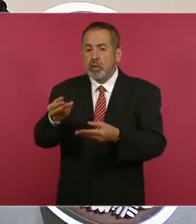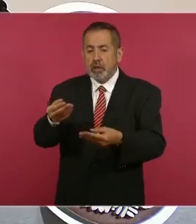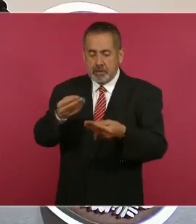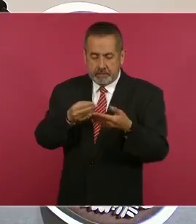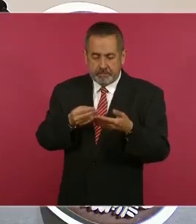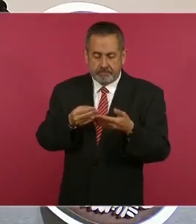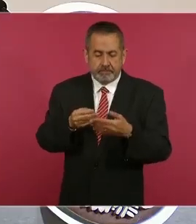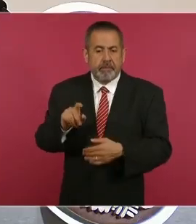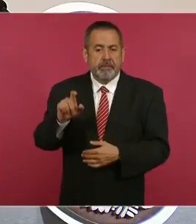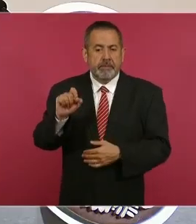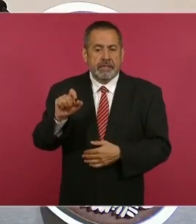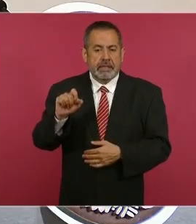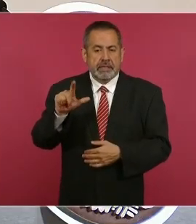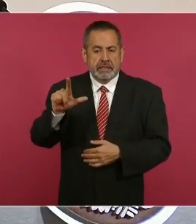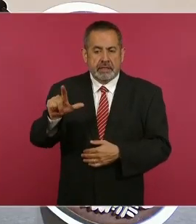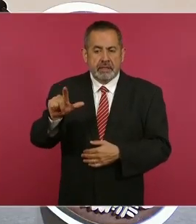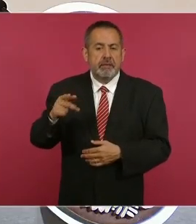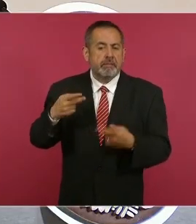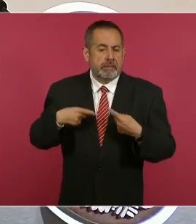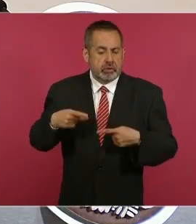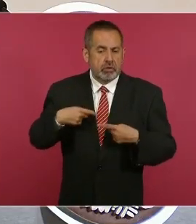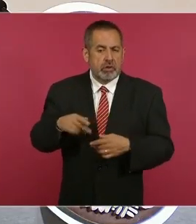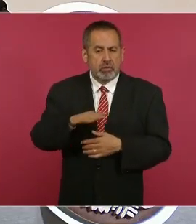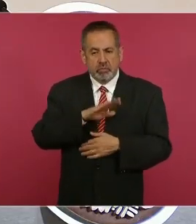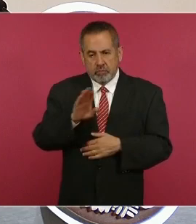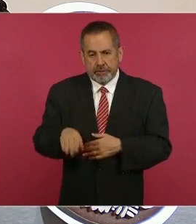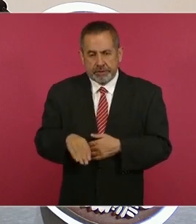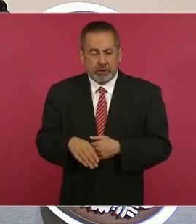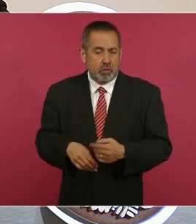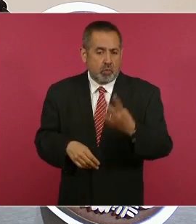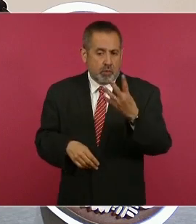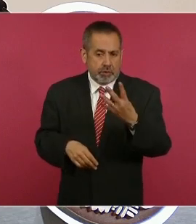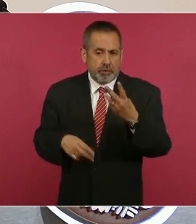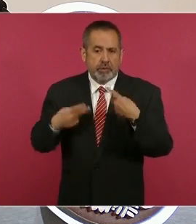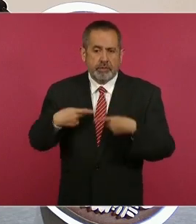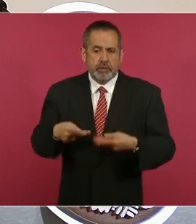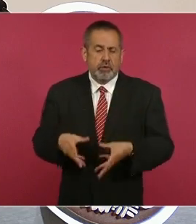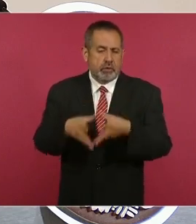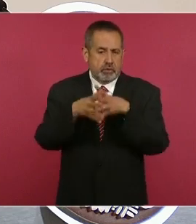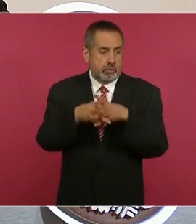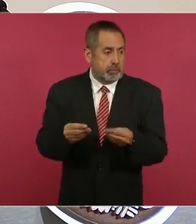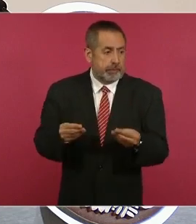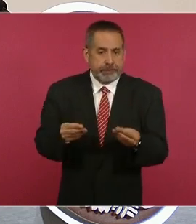de 27 personas fallecidas y 4 desaparecidas. Y